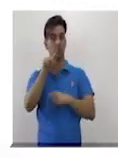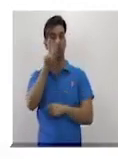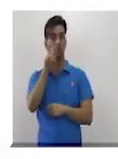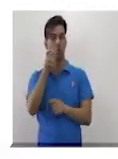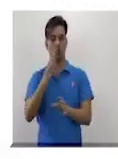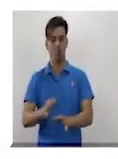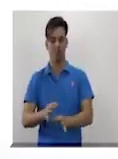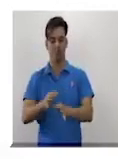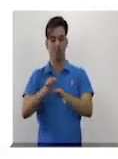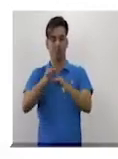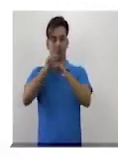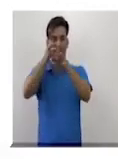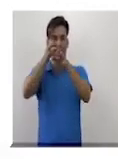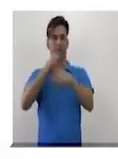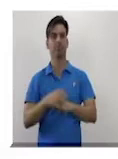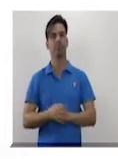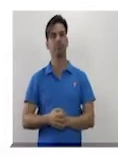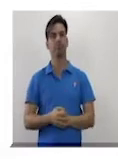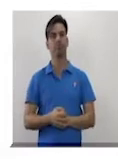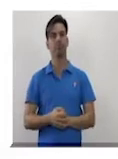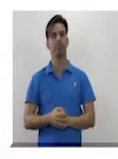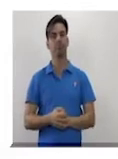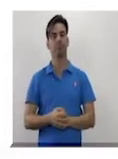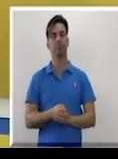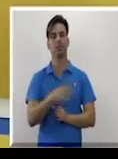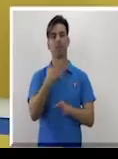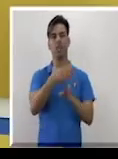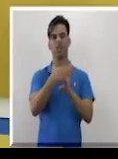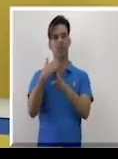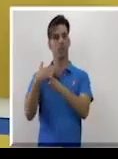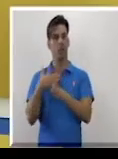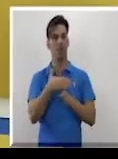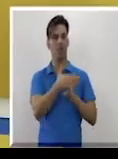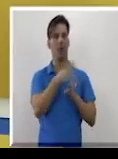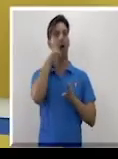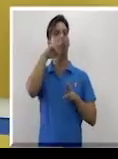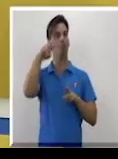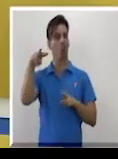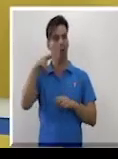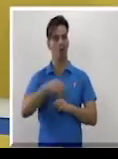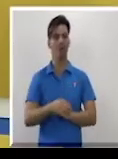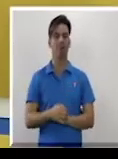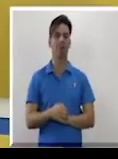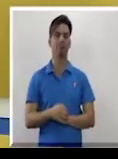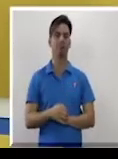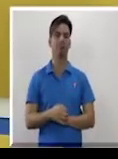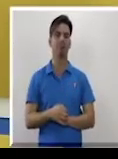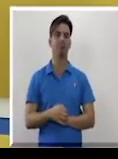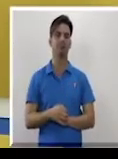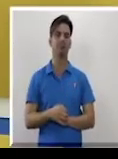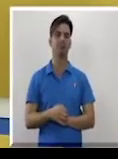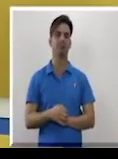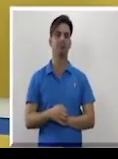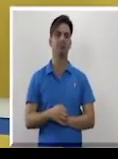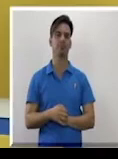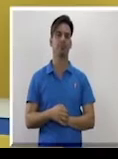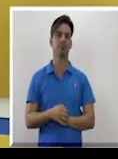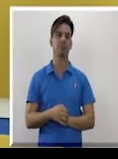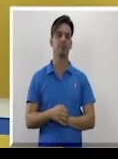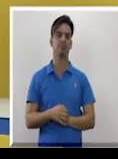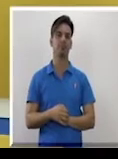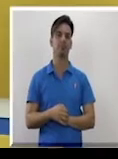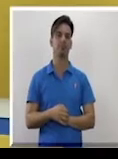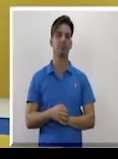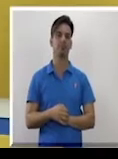volumen de ese cilindro ancho, el primero que utilizamos, restarle el